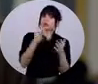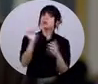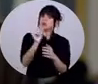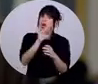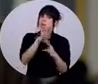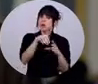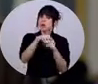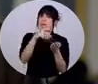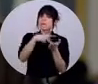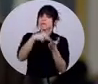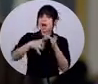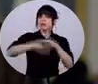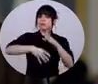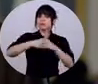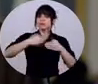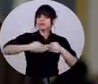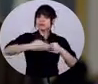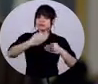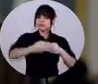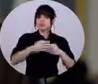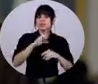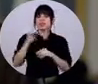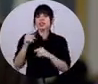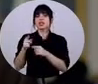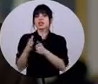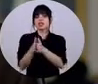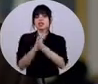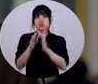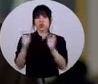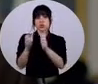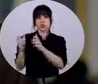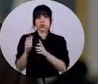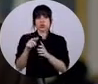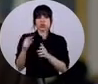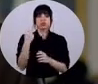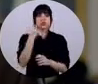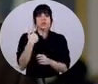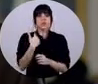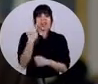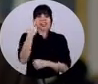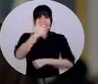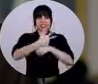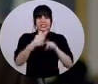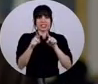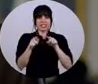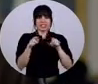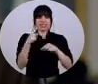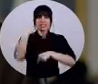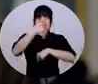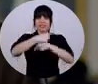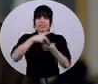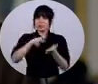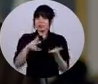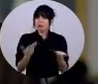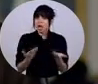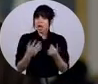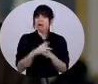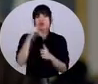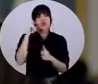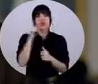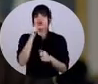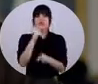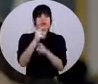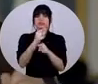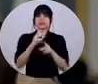disponemos de la totalidad de los recursos para ello, los expertos nos señalan que, si así lo hiciéramos, podríamos poner en